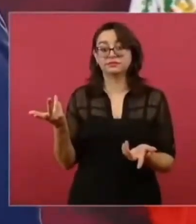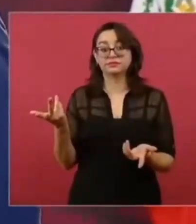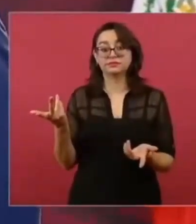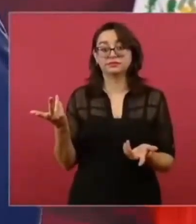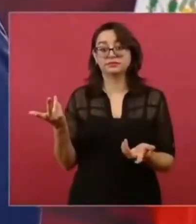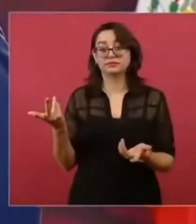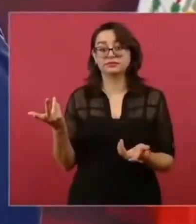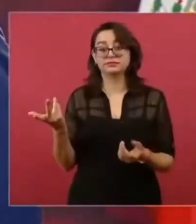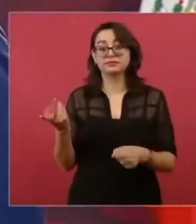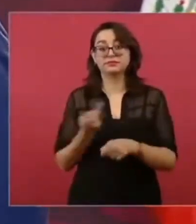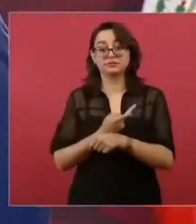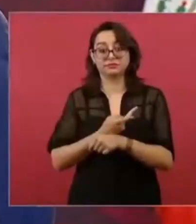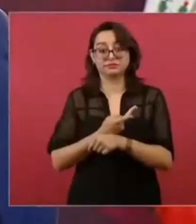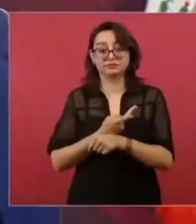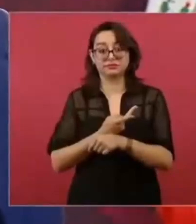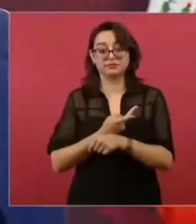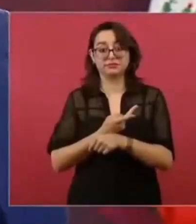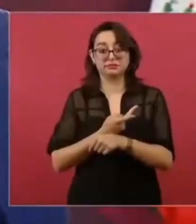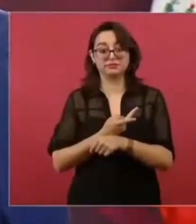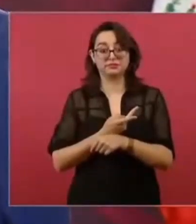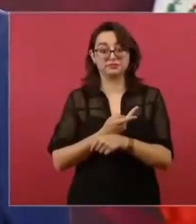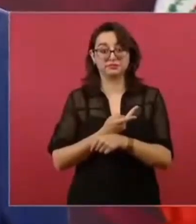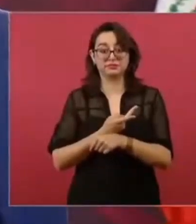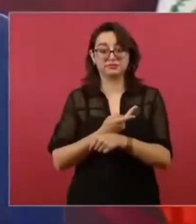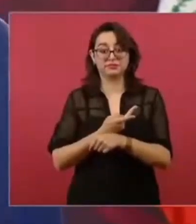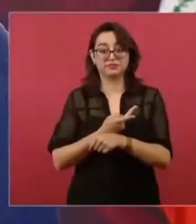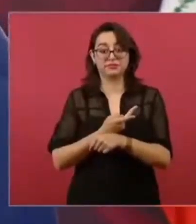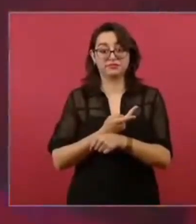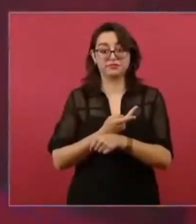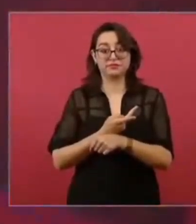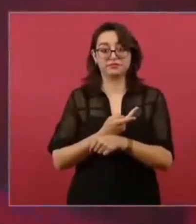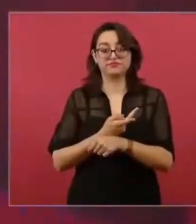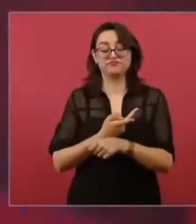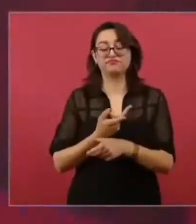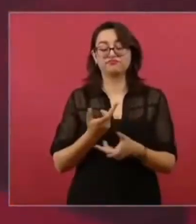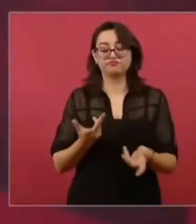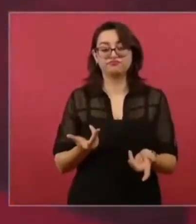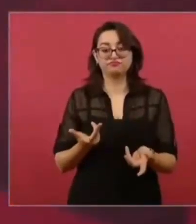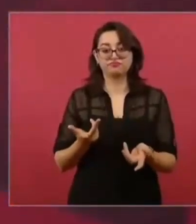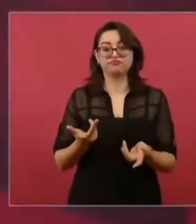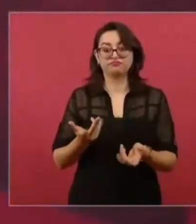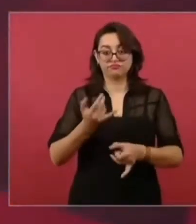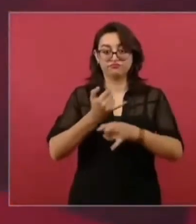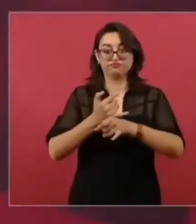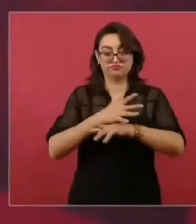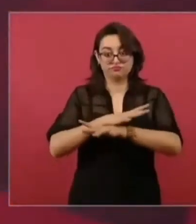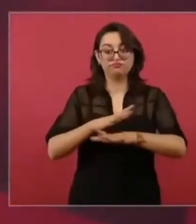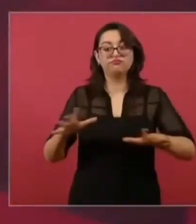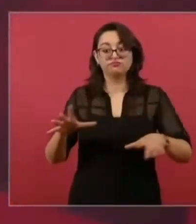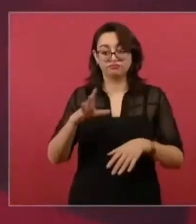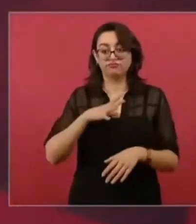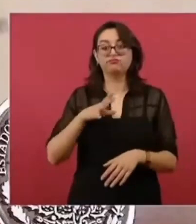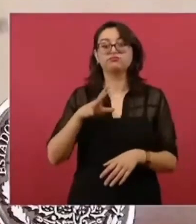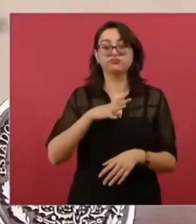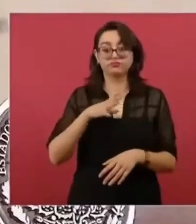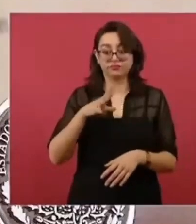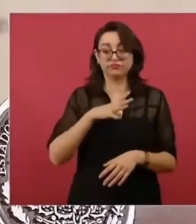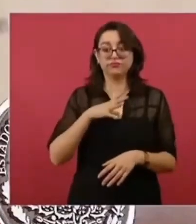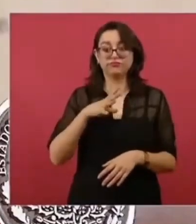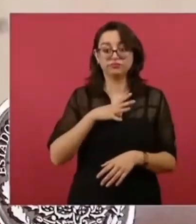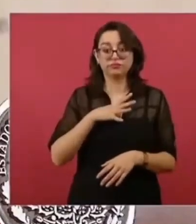que no se informa, ¿sí? De esto sí se informa, ¿sí? Y se